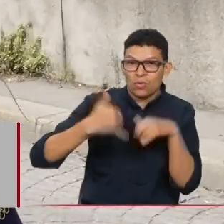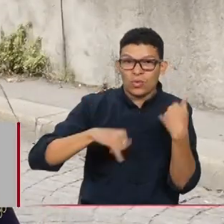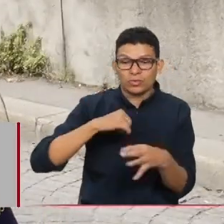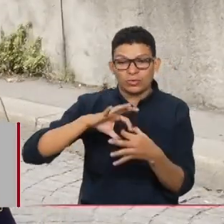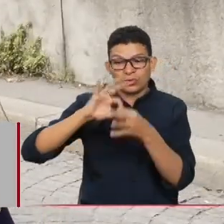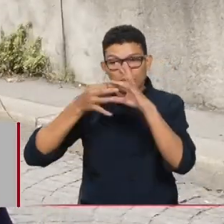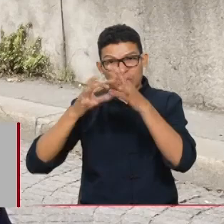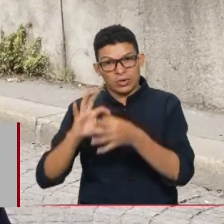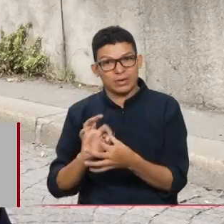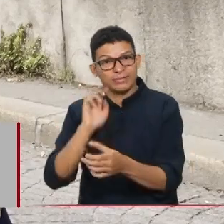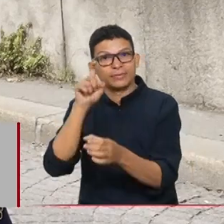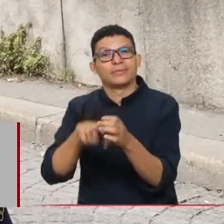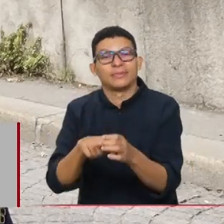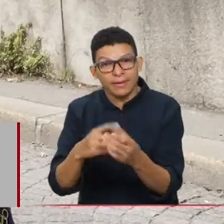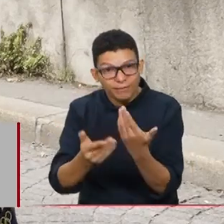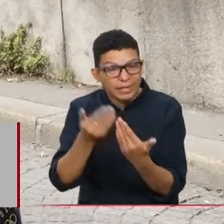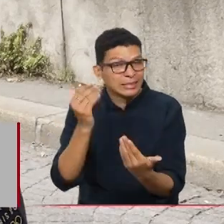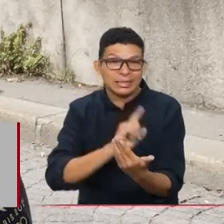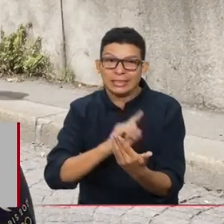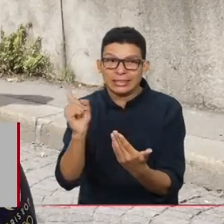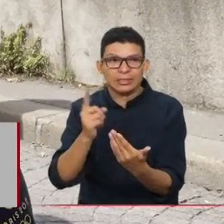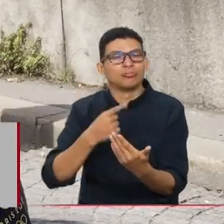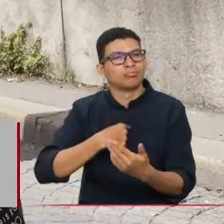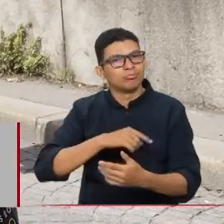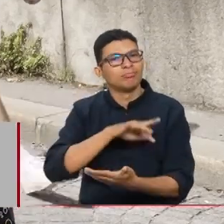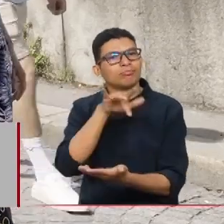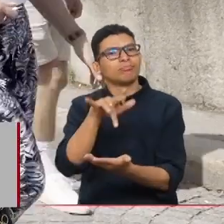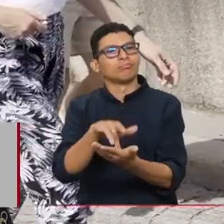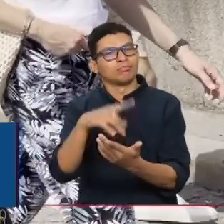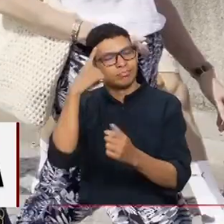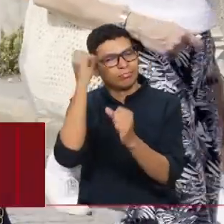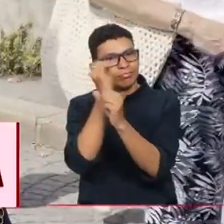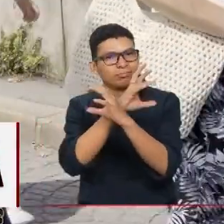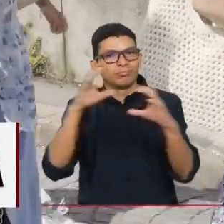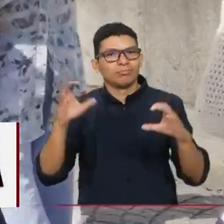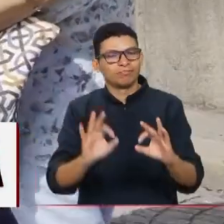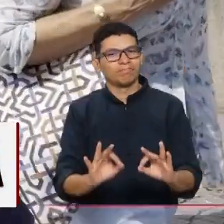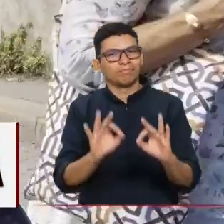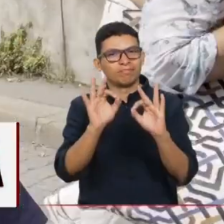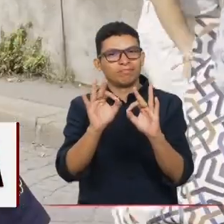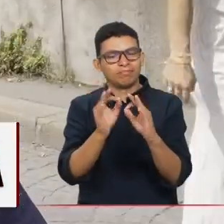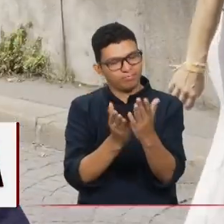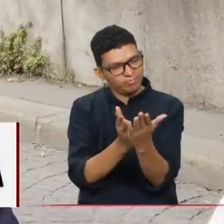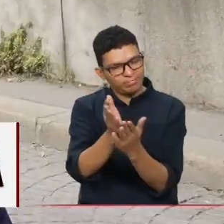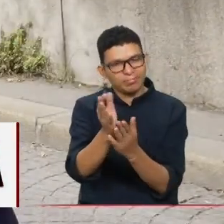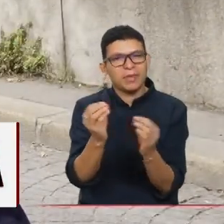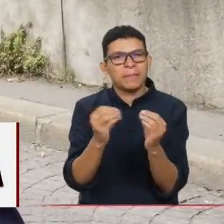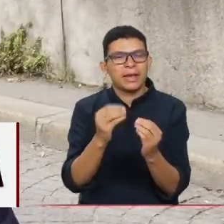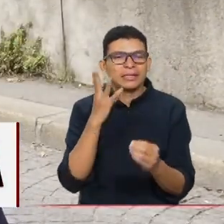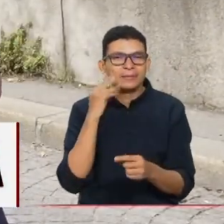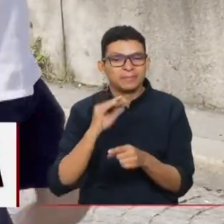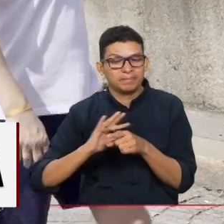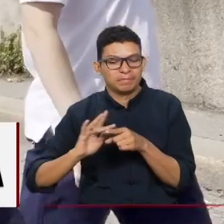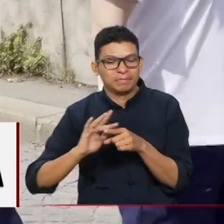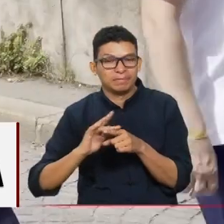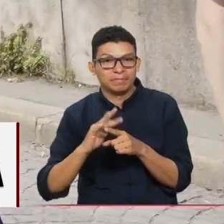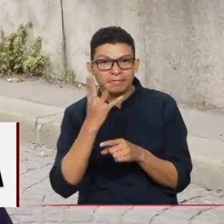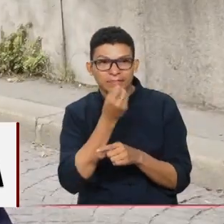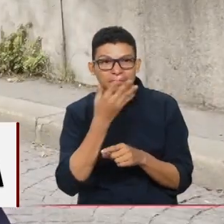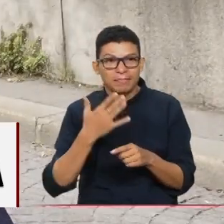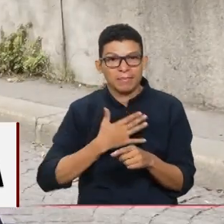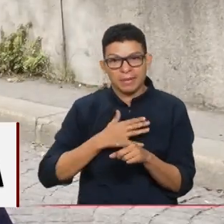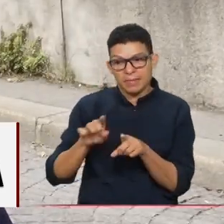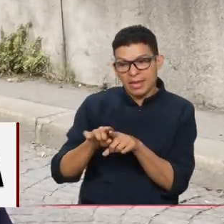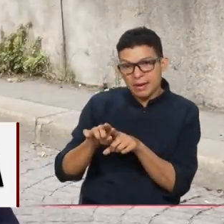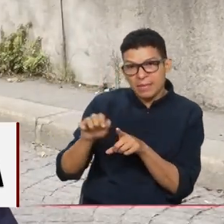bueno, no fue nada fácil, pero aquí estamos cumpliendo el sueño y bueno, con ganas de seguir teniendo más experiencias lindas como esta junto a mi hermana,